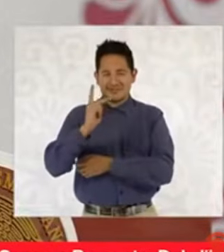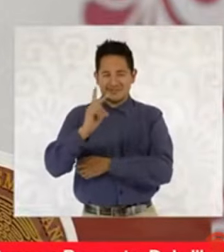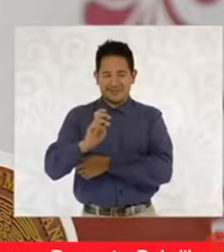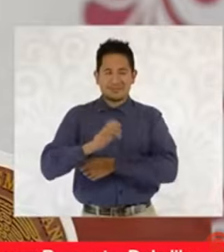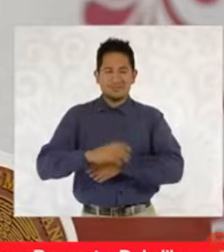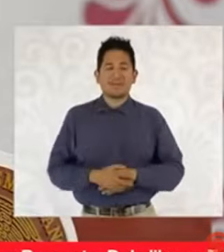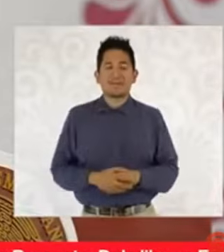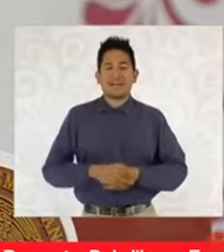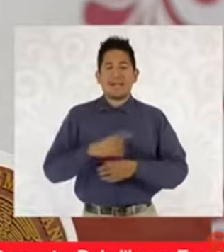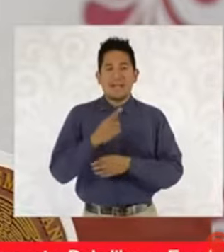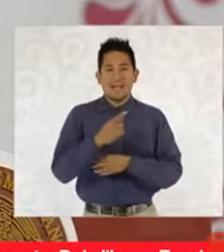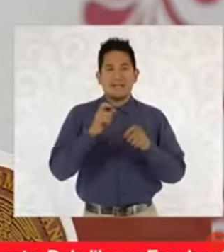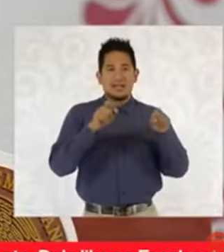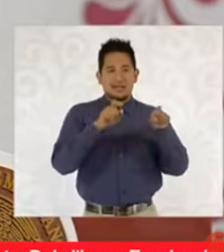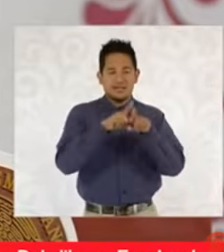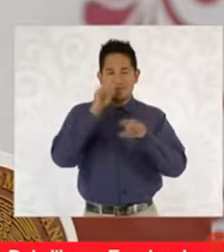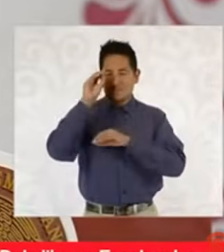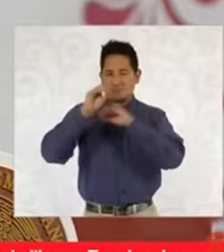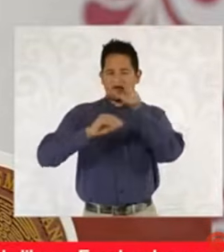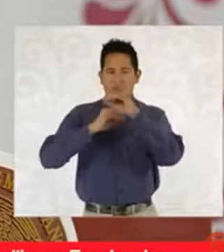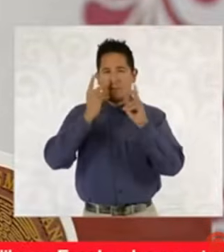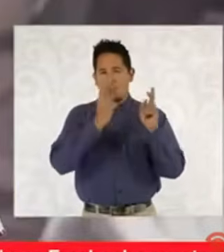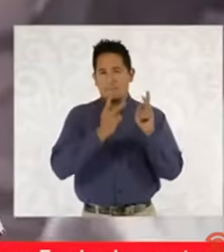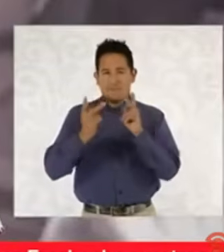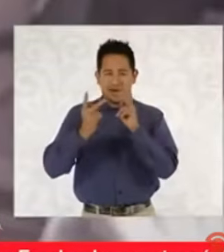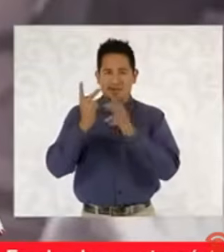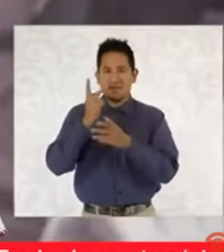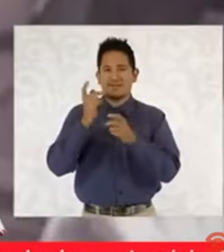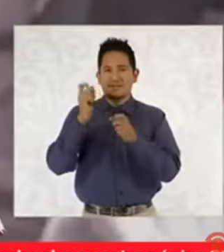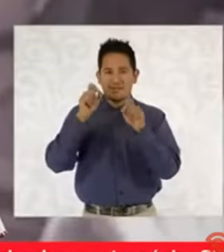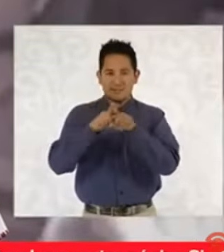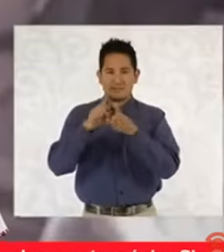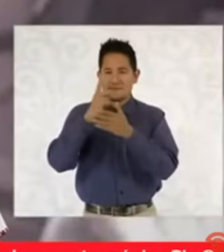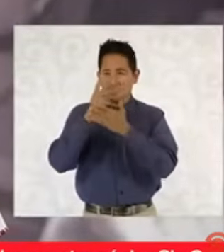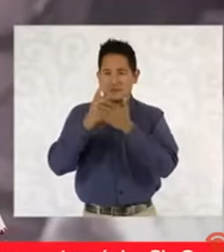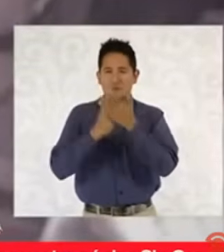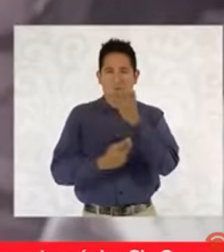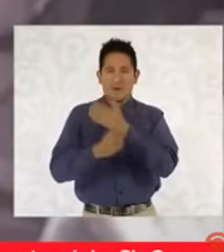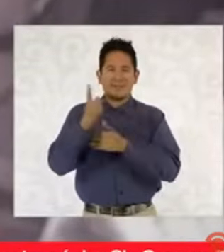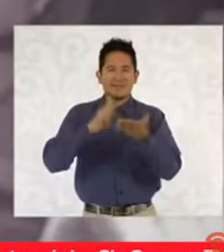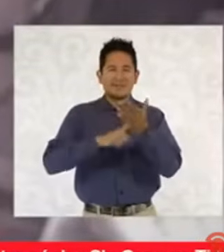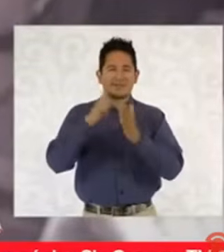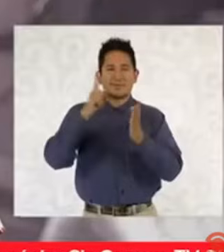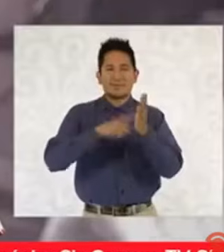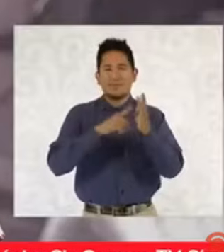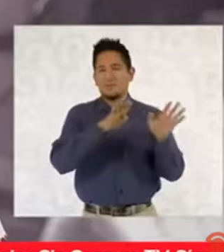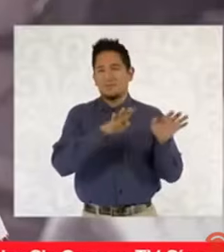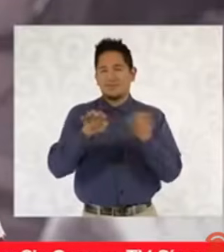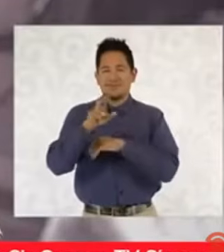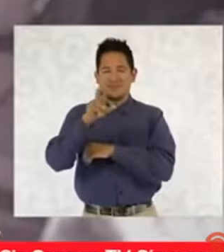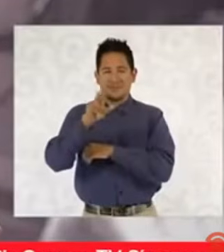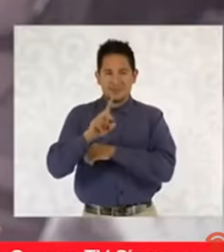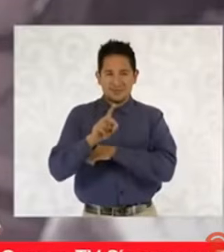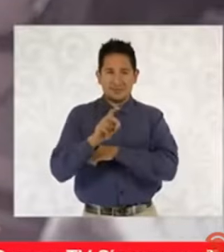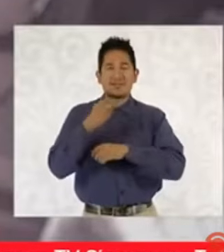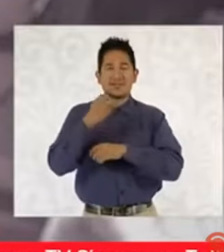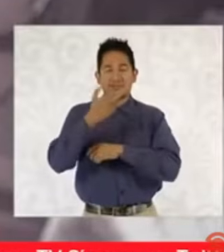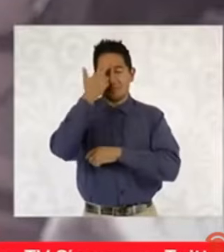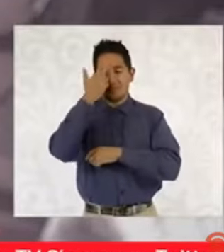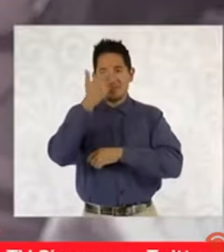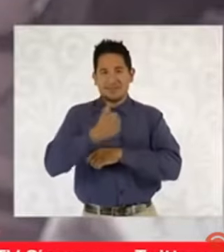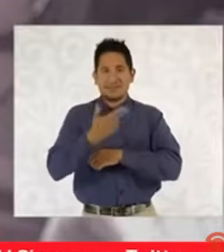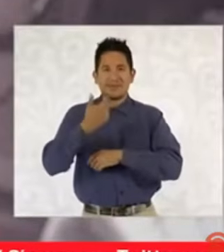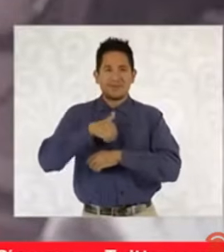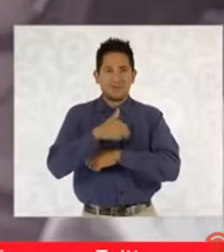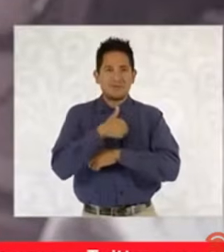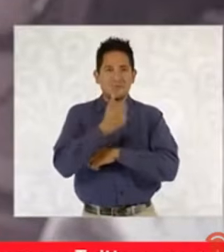Fue constructora también de los planes y programas de estudio en los años 30. Así es que como parte de esta conmemoración por el centenario de